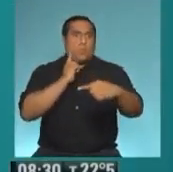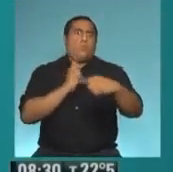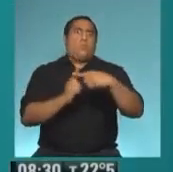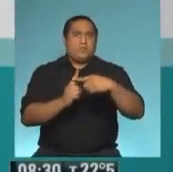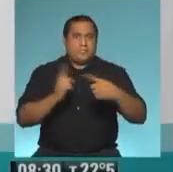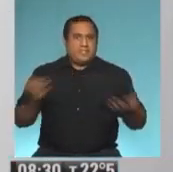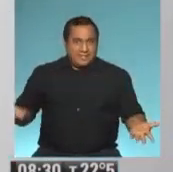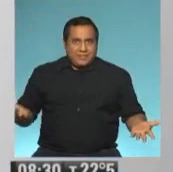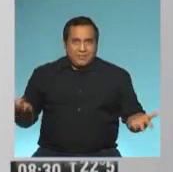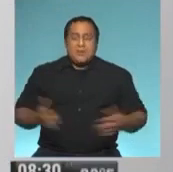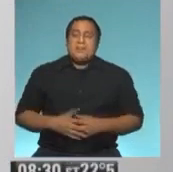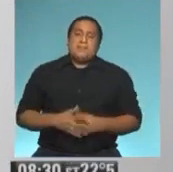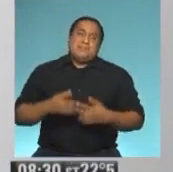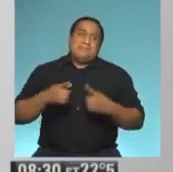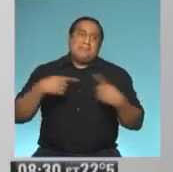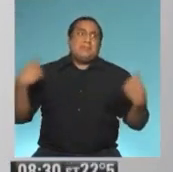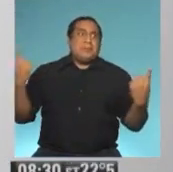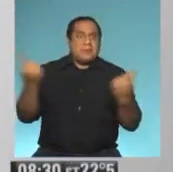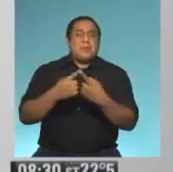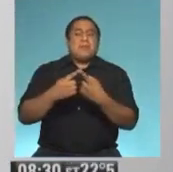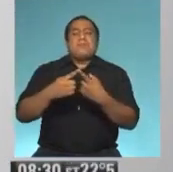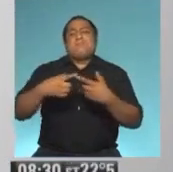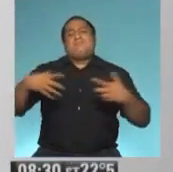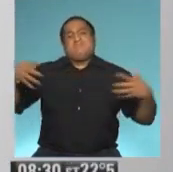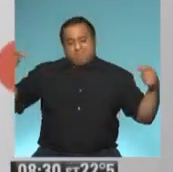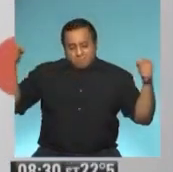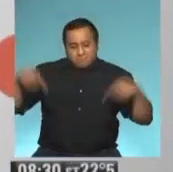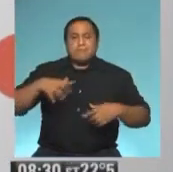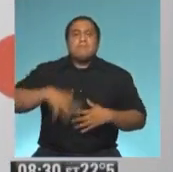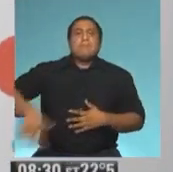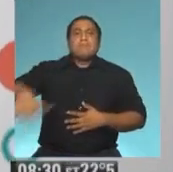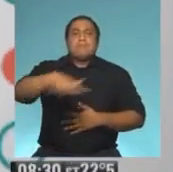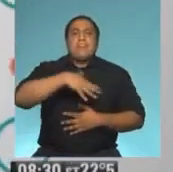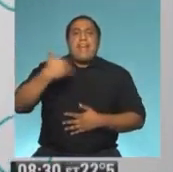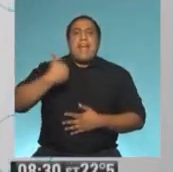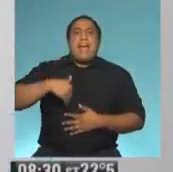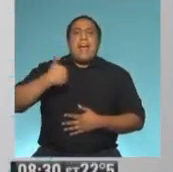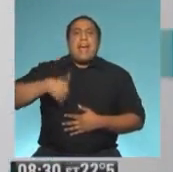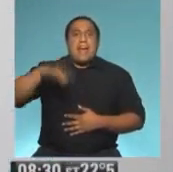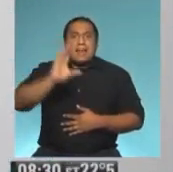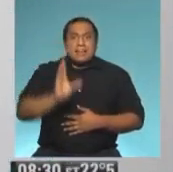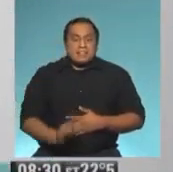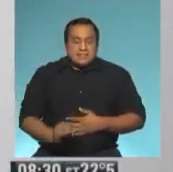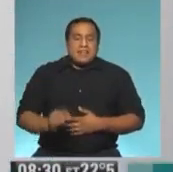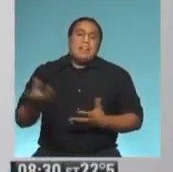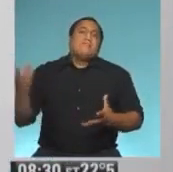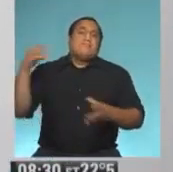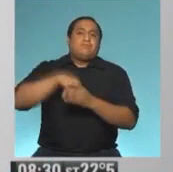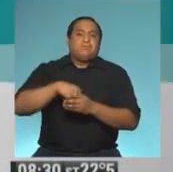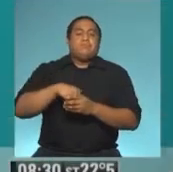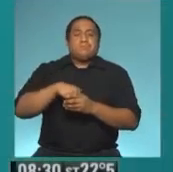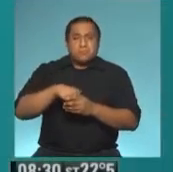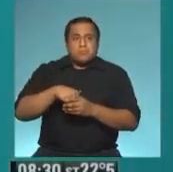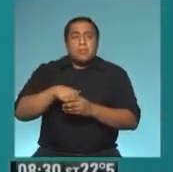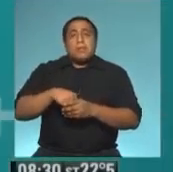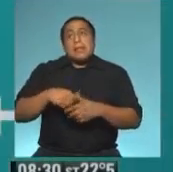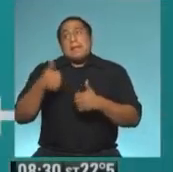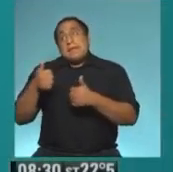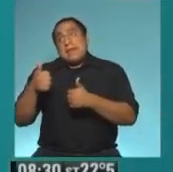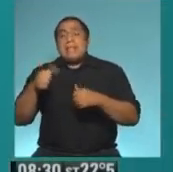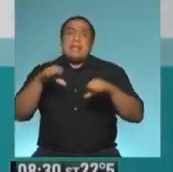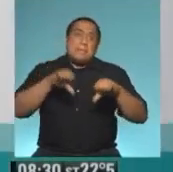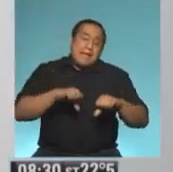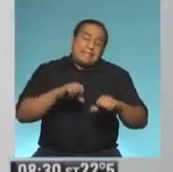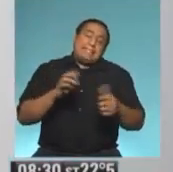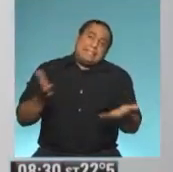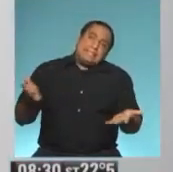positivo, por eso decía compatriotas, porque todos somos parte de esta sociedad tan maravillosa como es la sociedad argentina, con sus pros y sus contras, todo